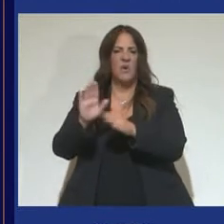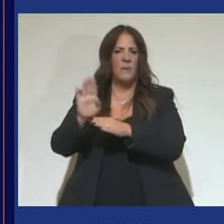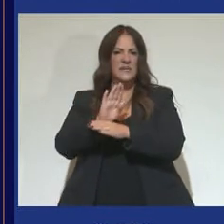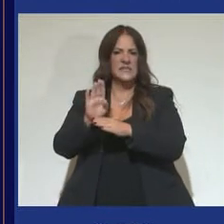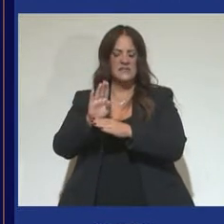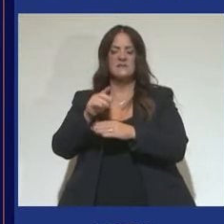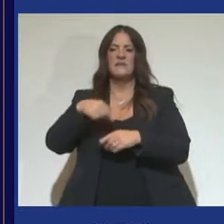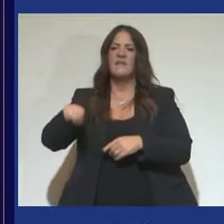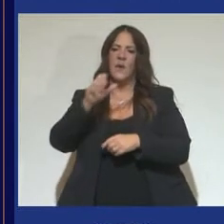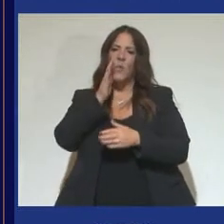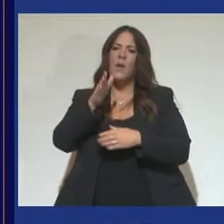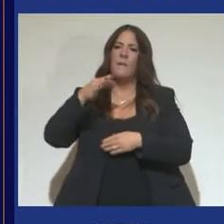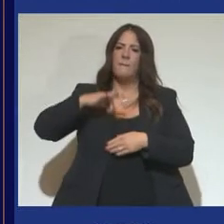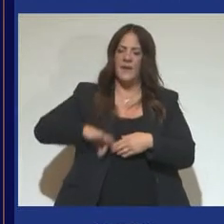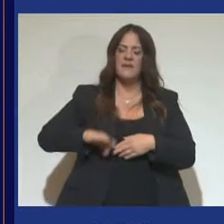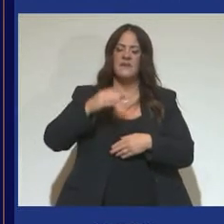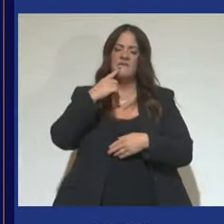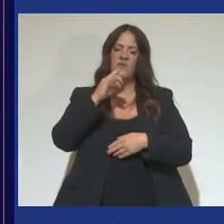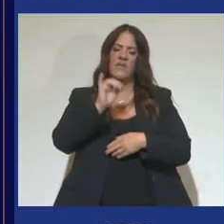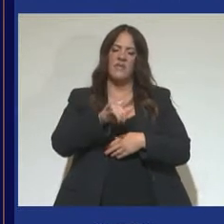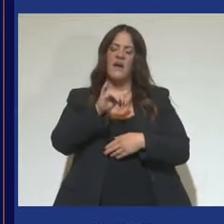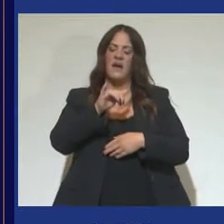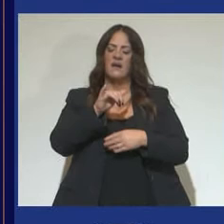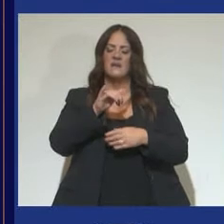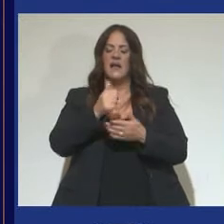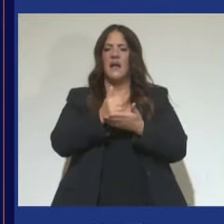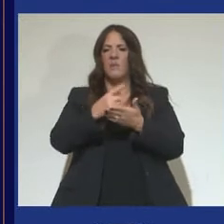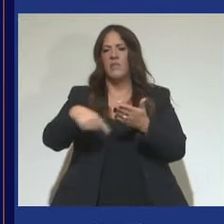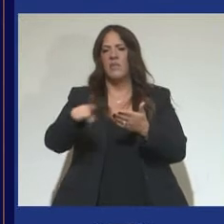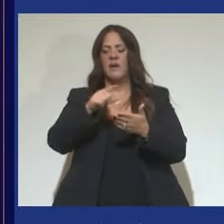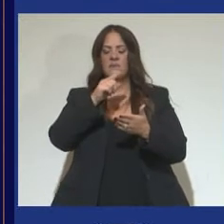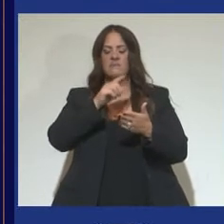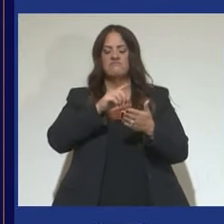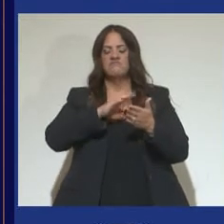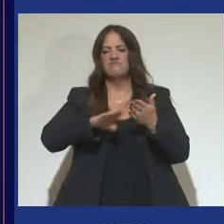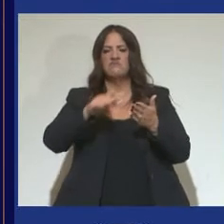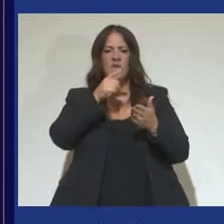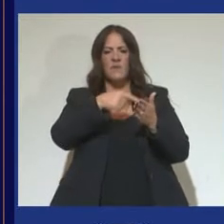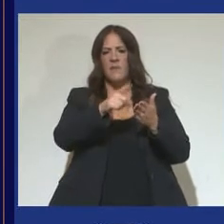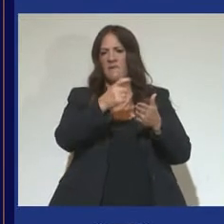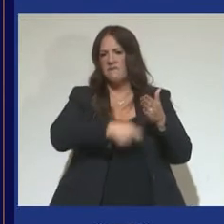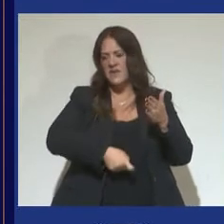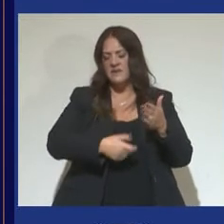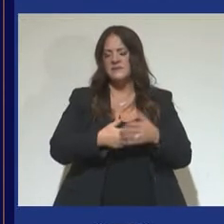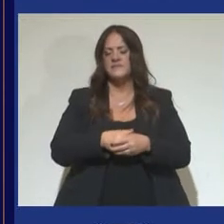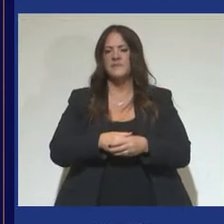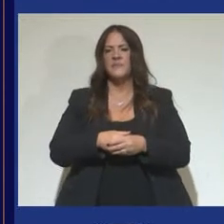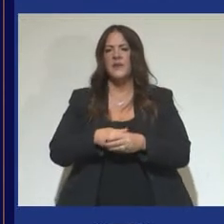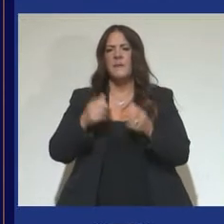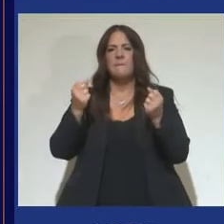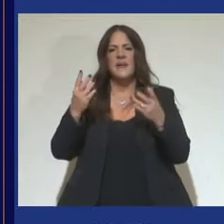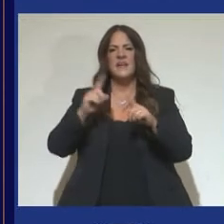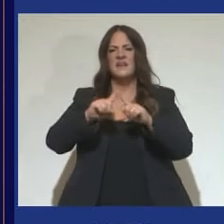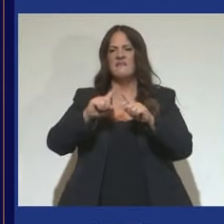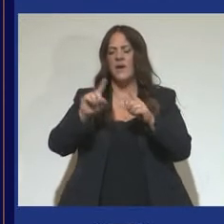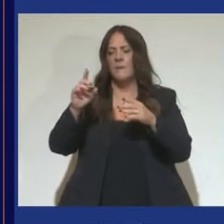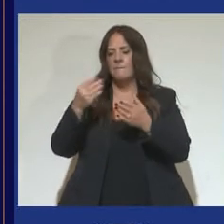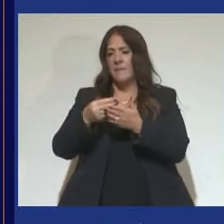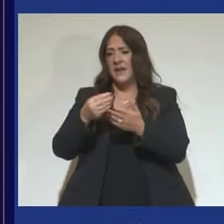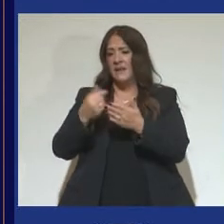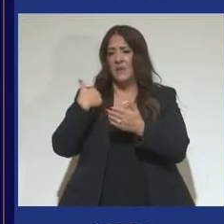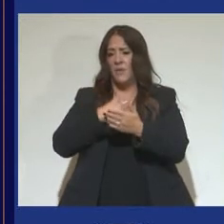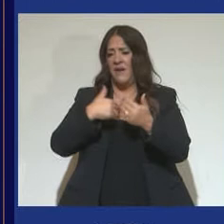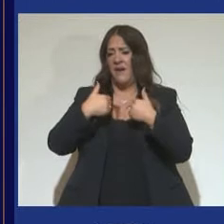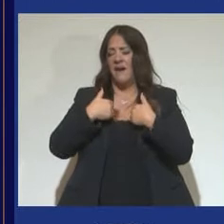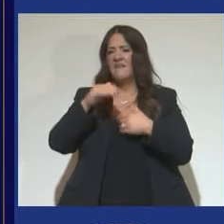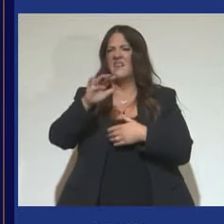55 mil empresas o profesionales que están allí queremos entregar eso lo más pronto posible este dinero este dinero